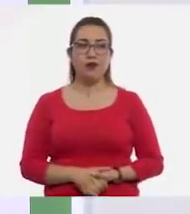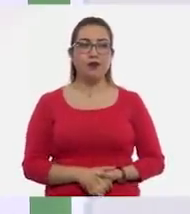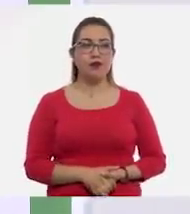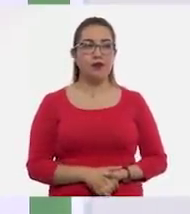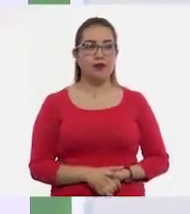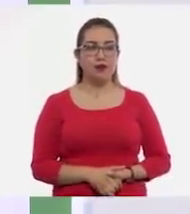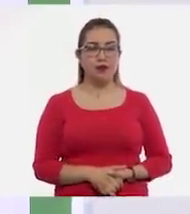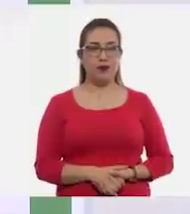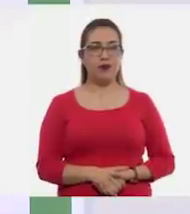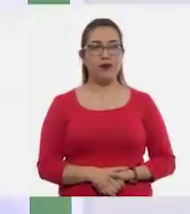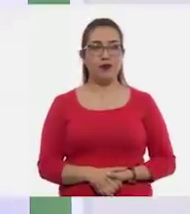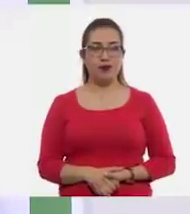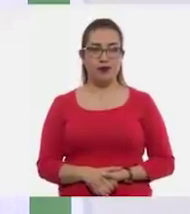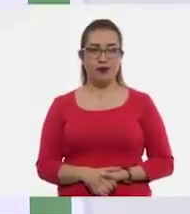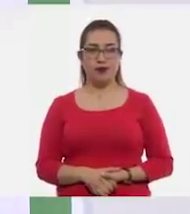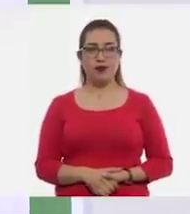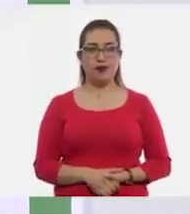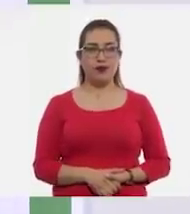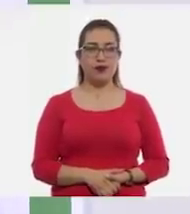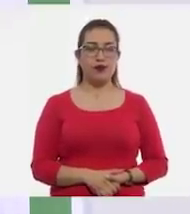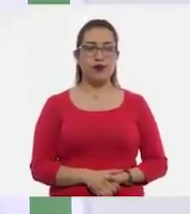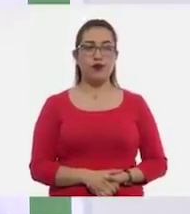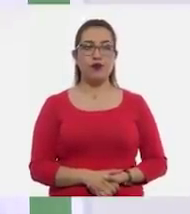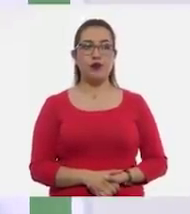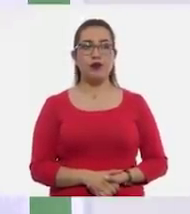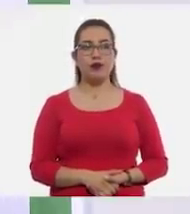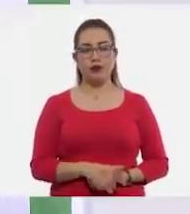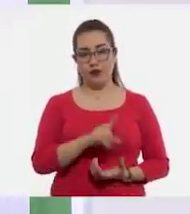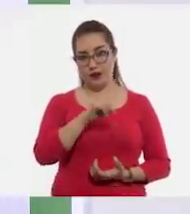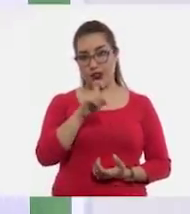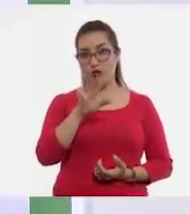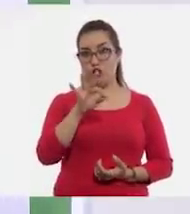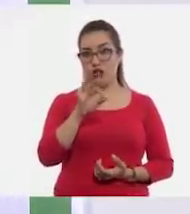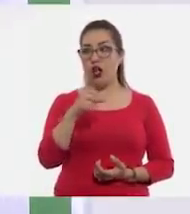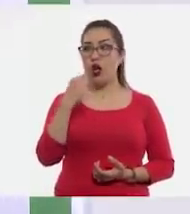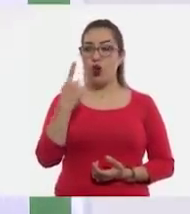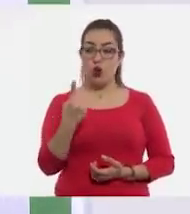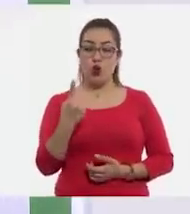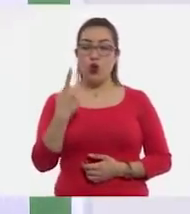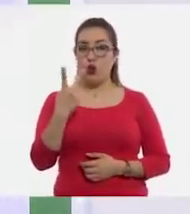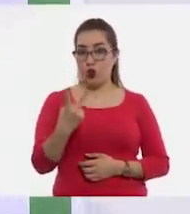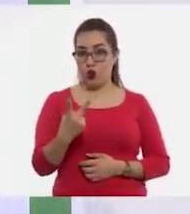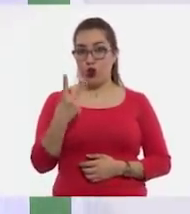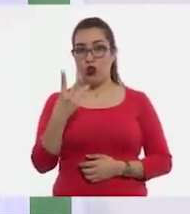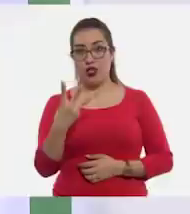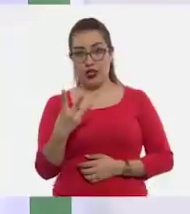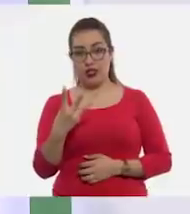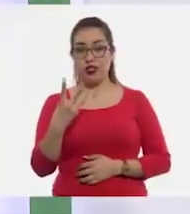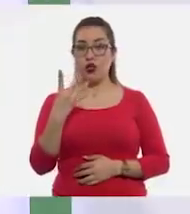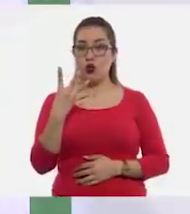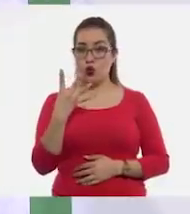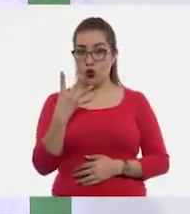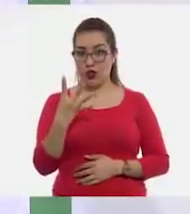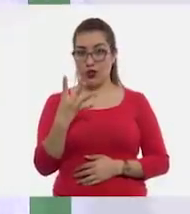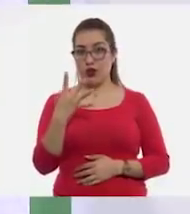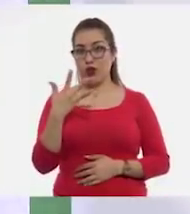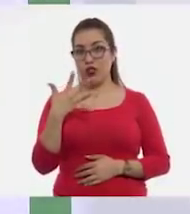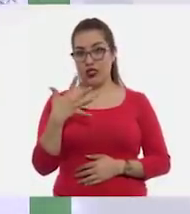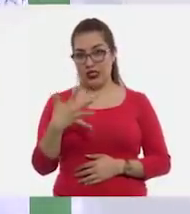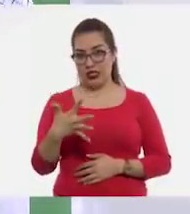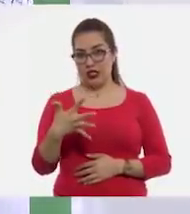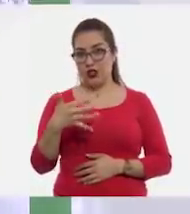12, ¿verdad? Sí. Estamos en el 140. 1, 2, 3,